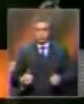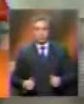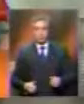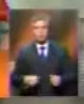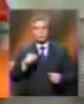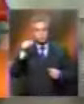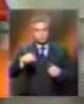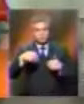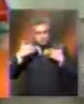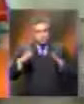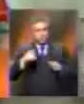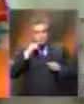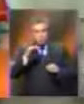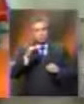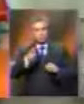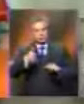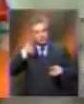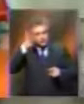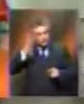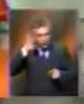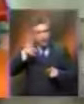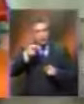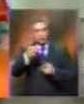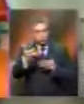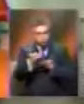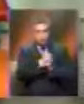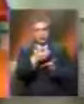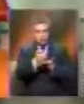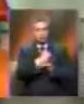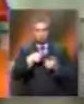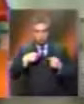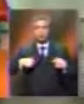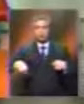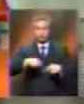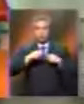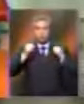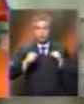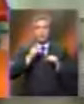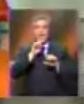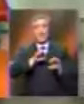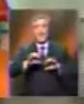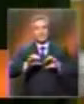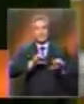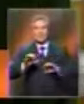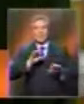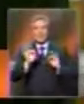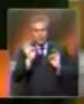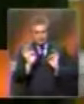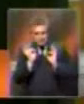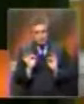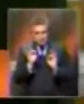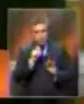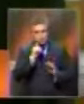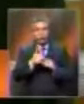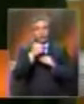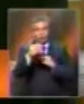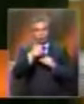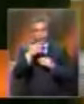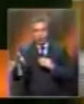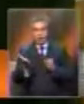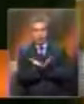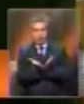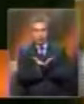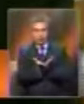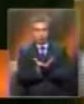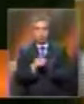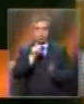Siempre está llamando, está en charla, está consiguiendo cosas para que nosotros podamos tener actividades prácticas fuera del colegio. No por el simple hecho de estar en el colegio y